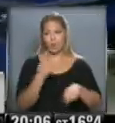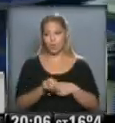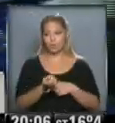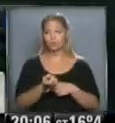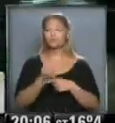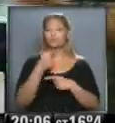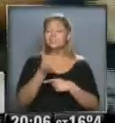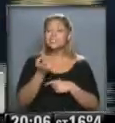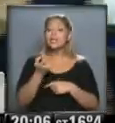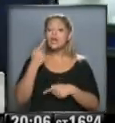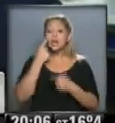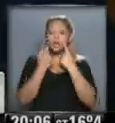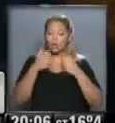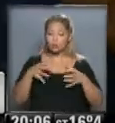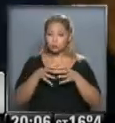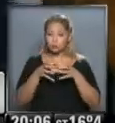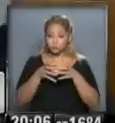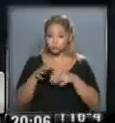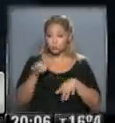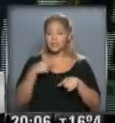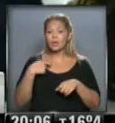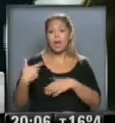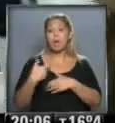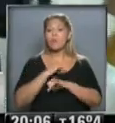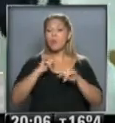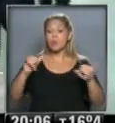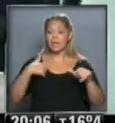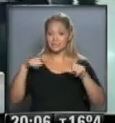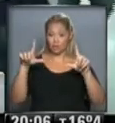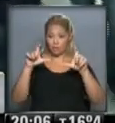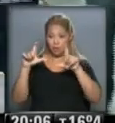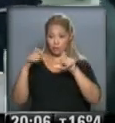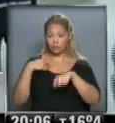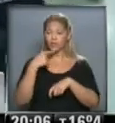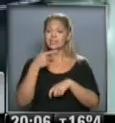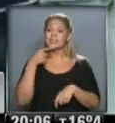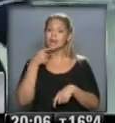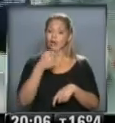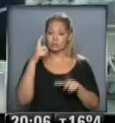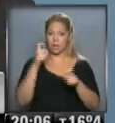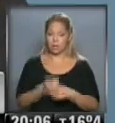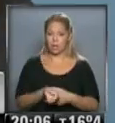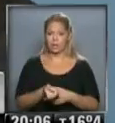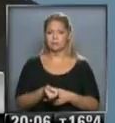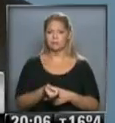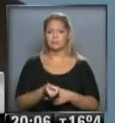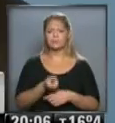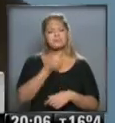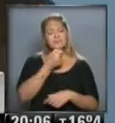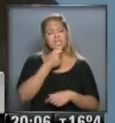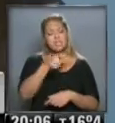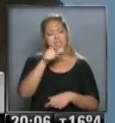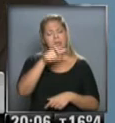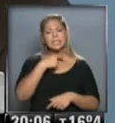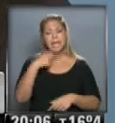de organizaciones sociales que una publicación interesada con foto que vaya en contra del acuerdo. En definitiva, si uno está dispuesto a